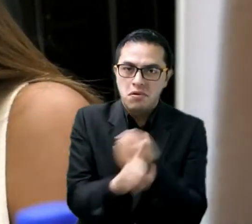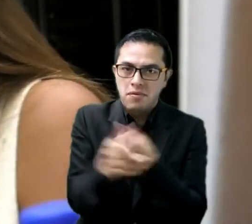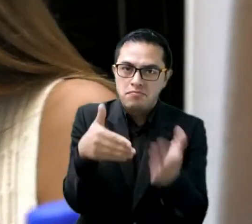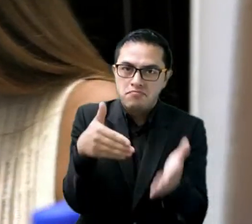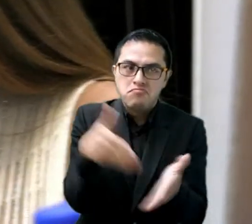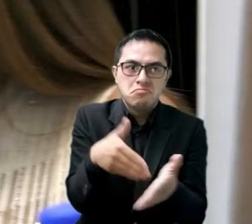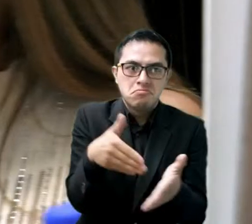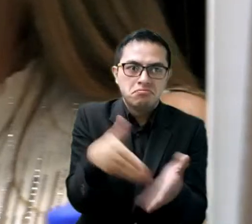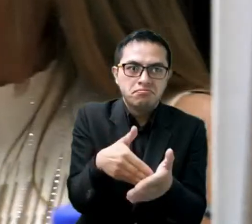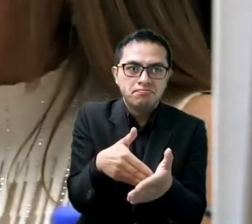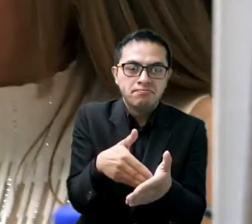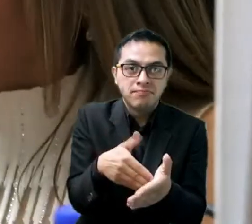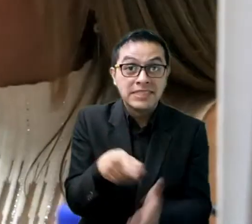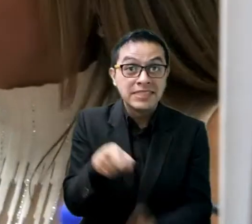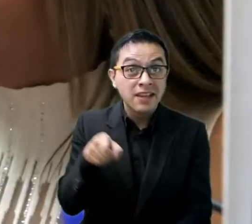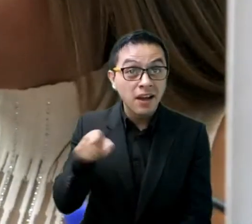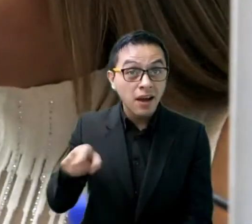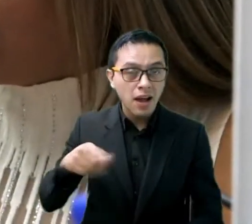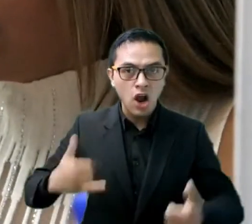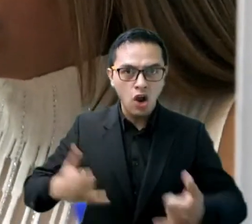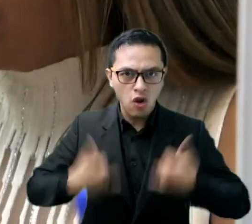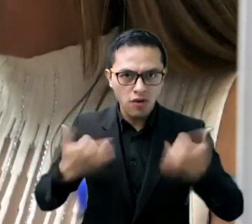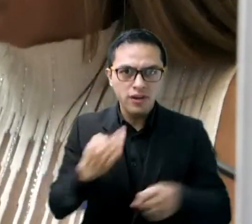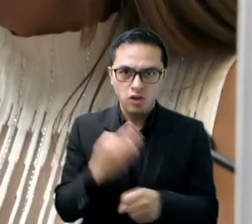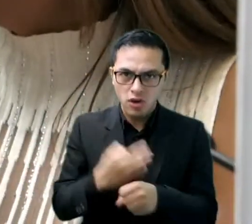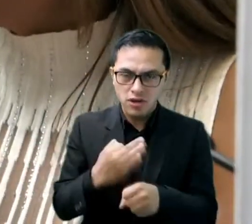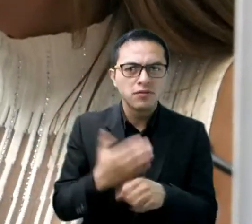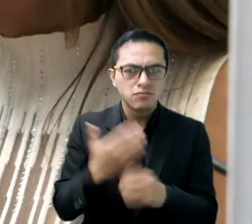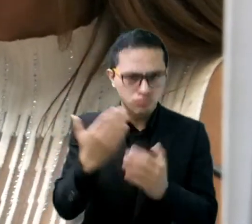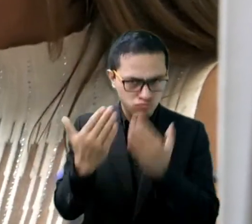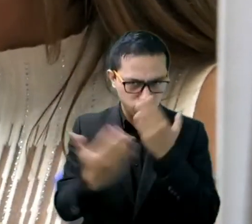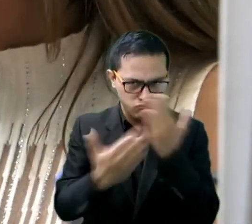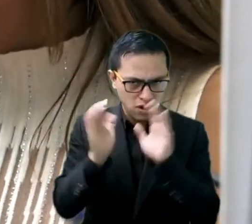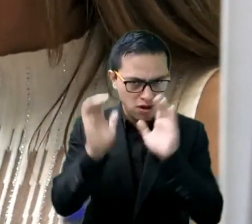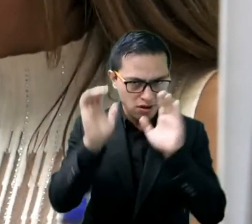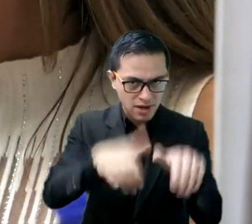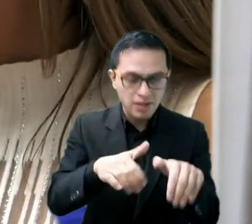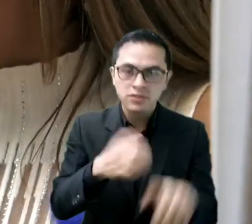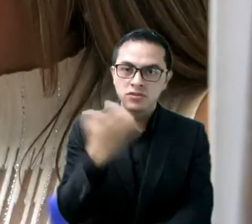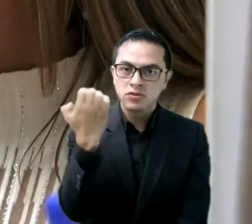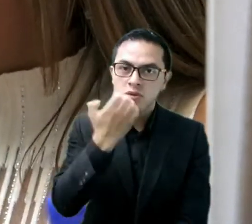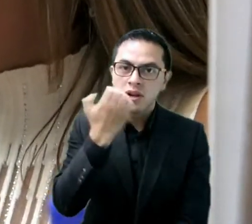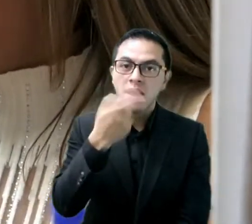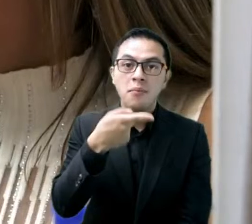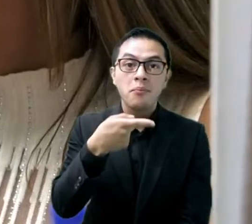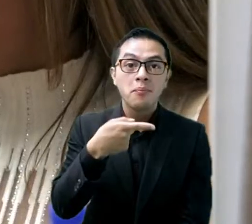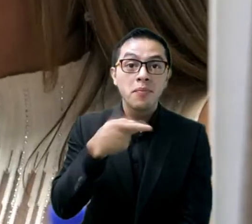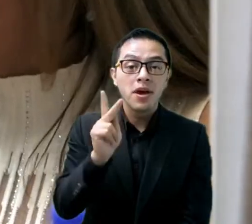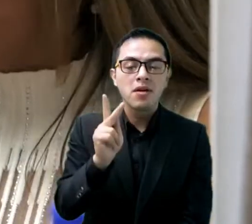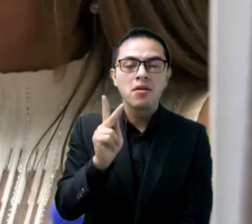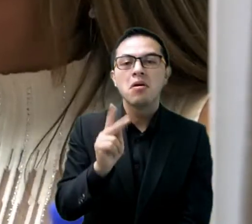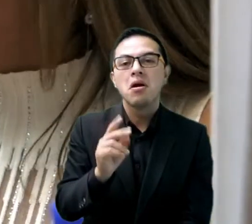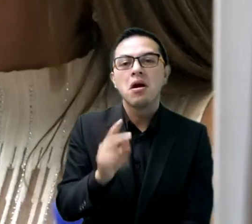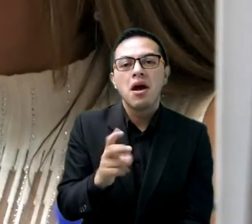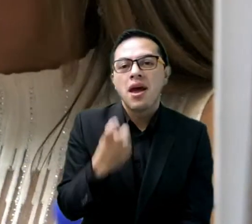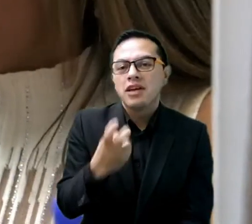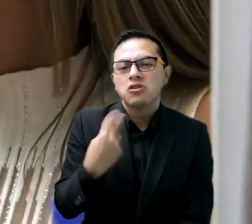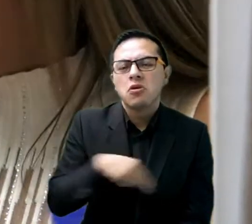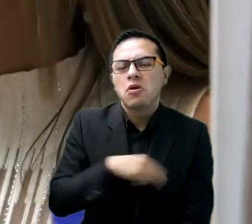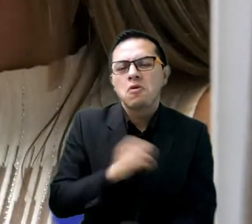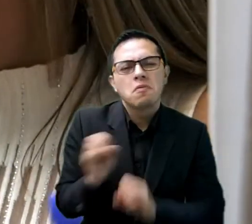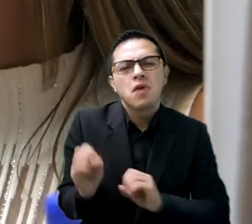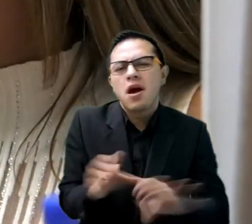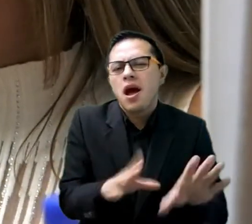esta joven en este momento está estudiando, pero no podemos dejarlo a la buena voluntad de un rector